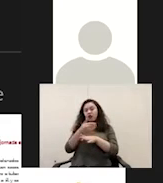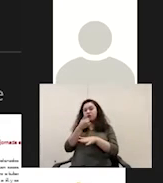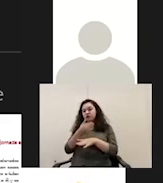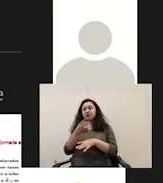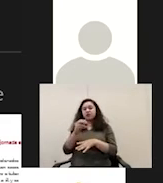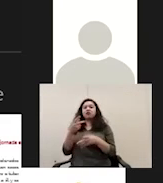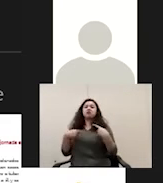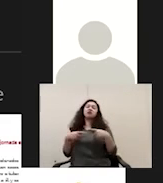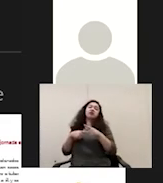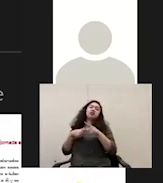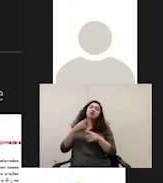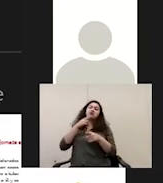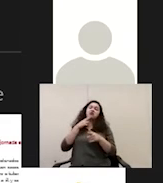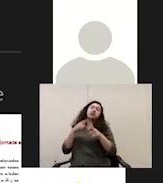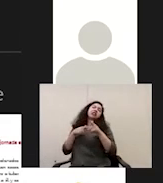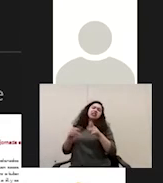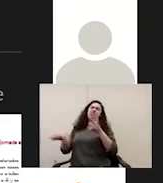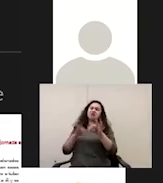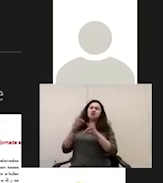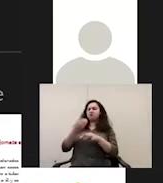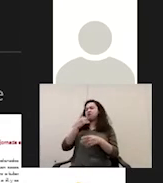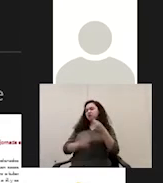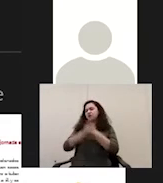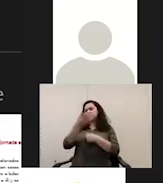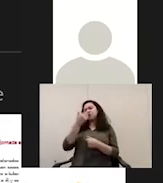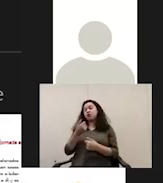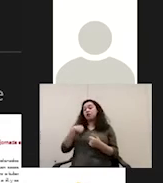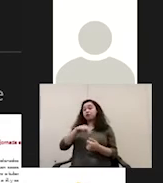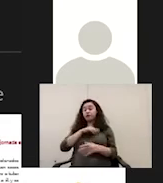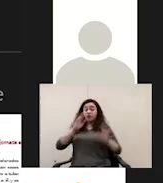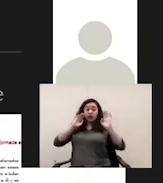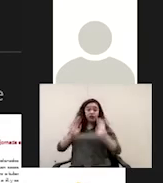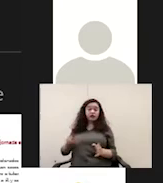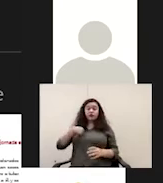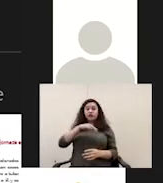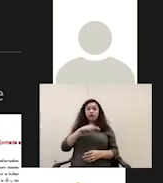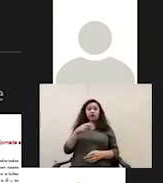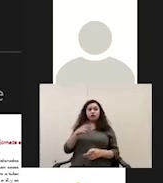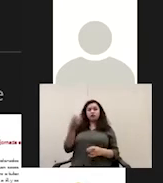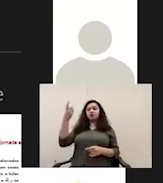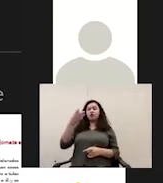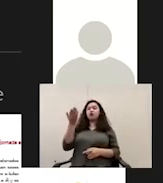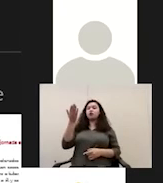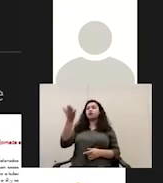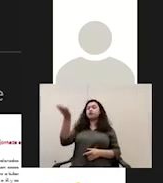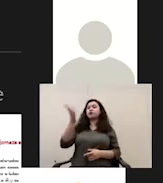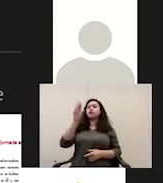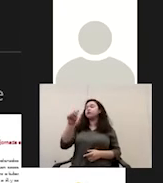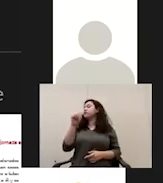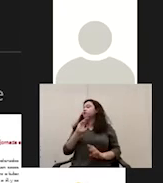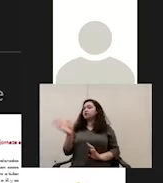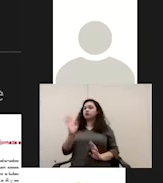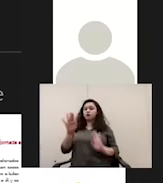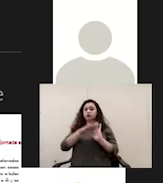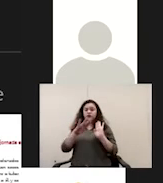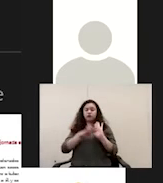sigue utilizando, está perfecto, no hay ningún problema, pero nosotros como tal ya no lo exigimos. O sea, dentro del protocolo de